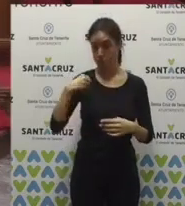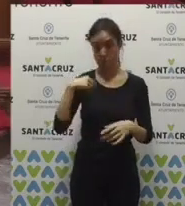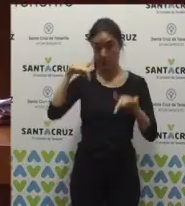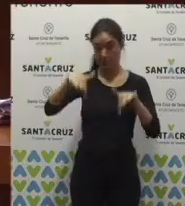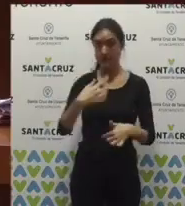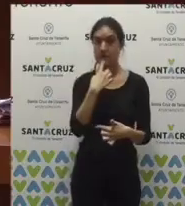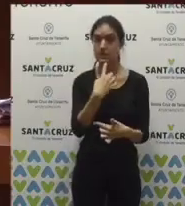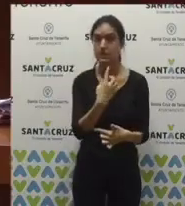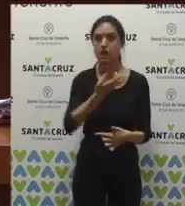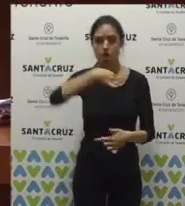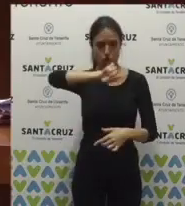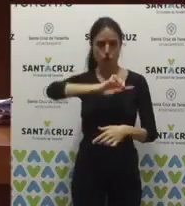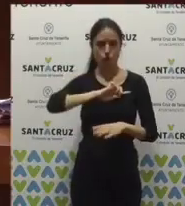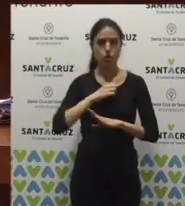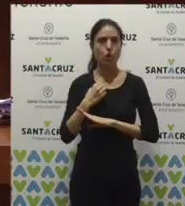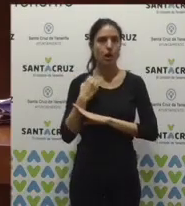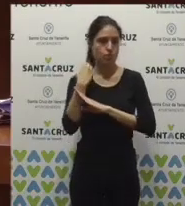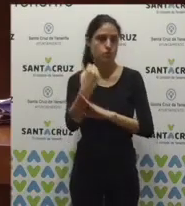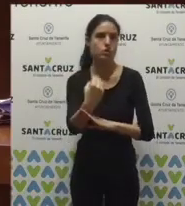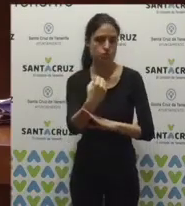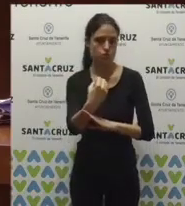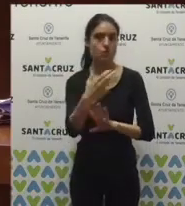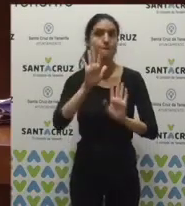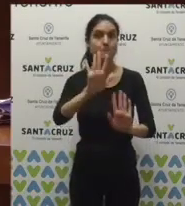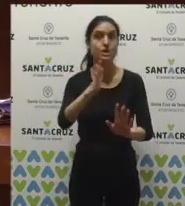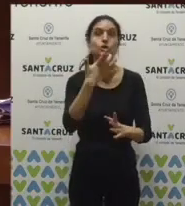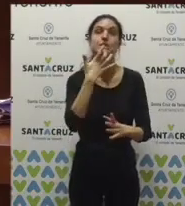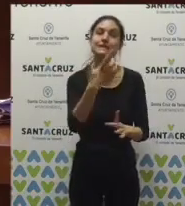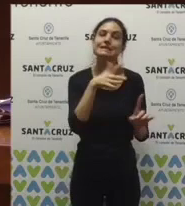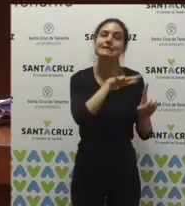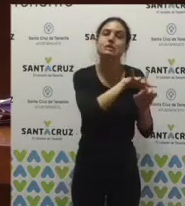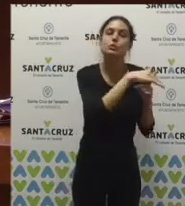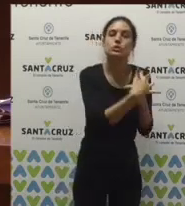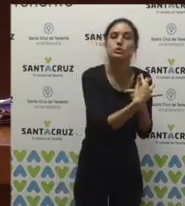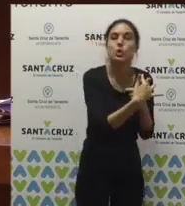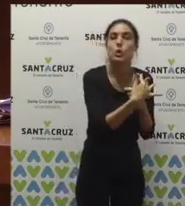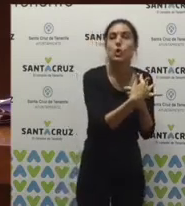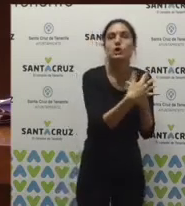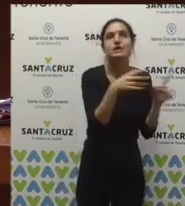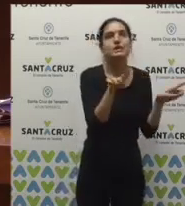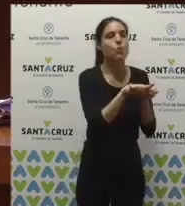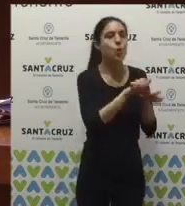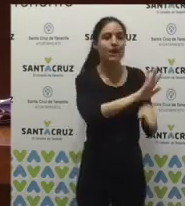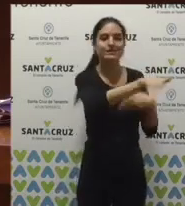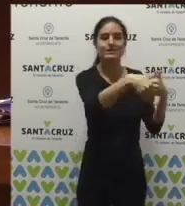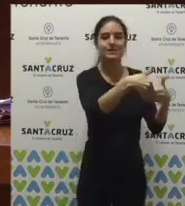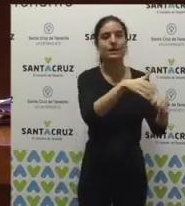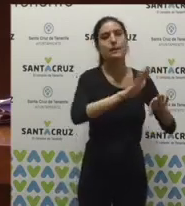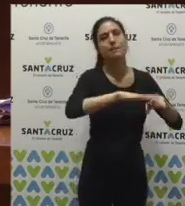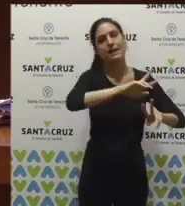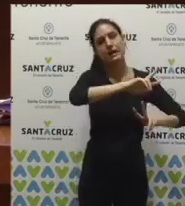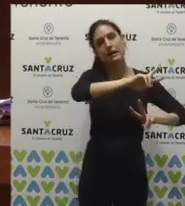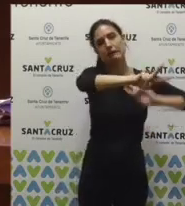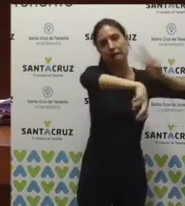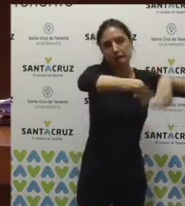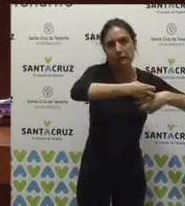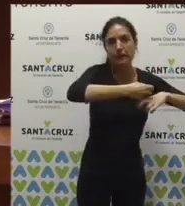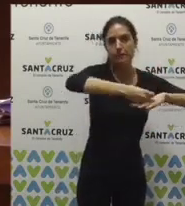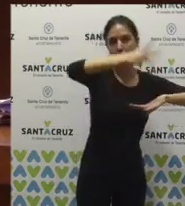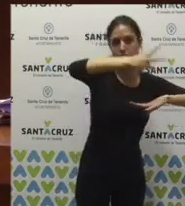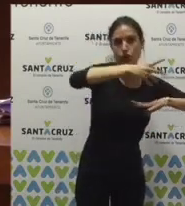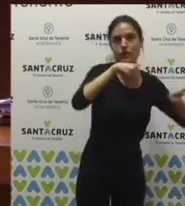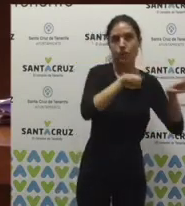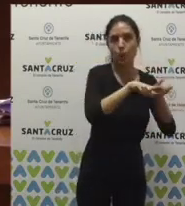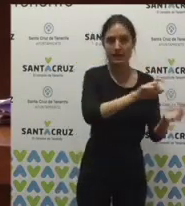apoyaremos la emoción que traiga pero si el escenario es el de un cierre por reparación cierre con sustitución